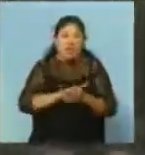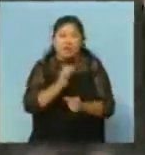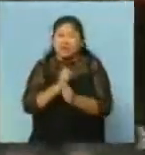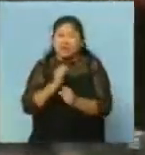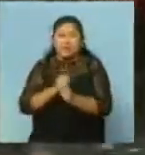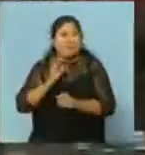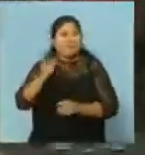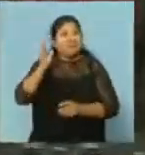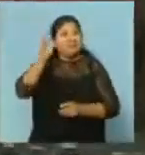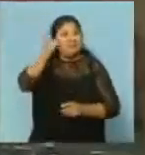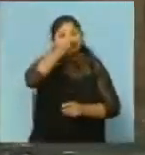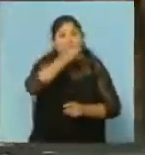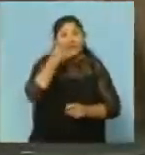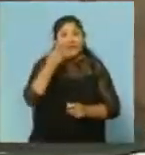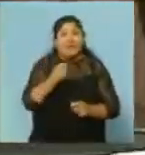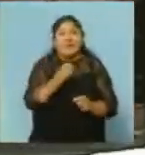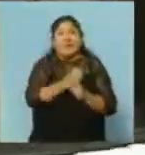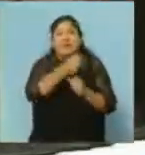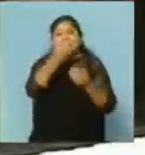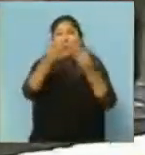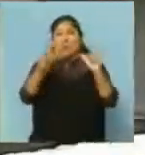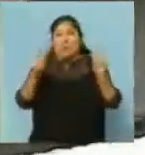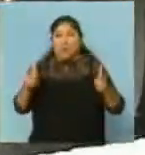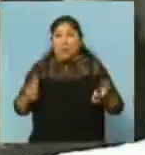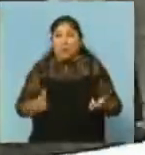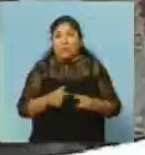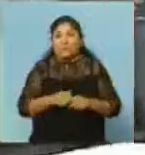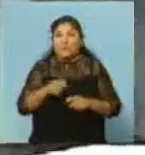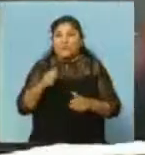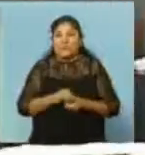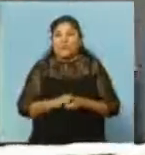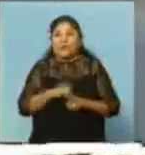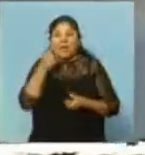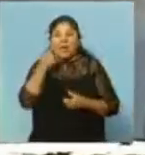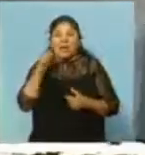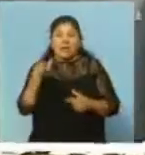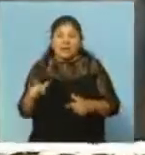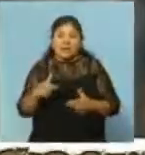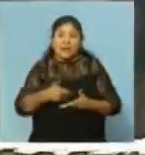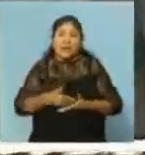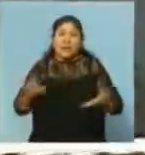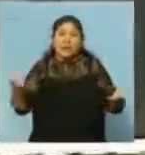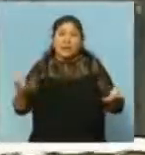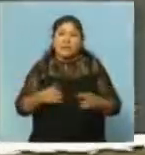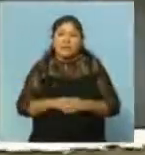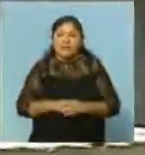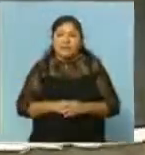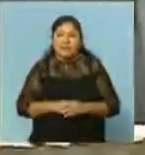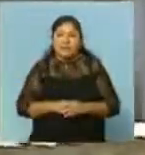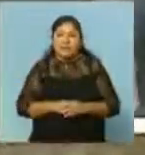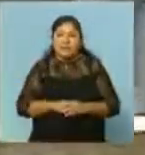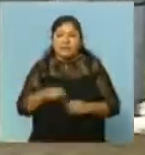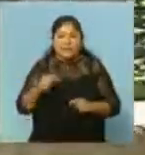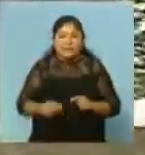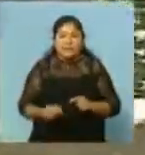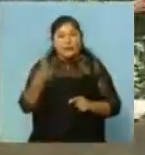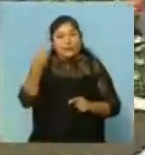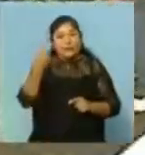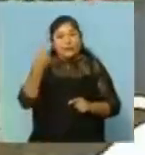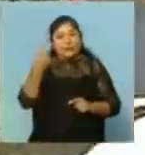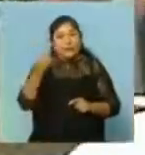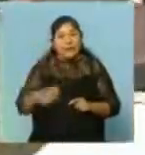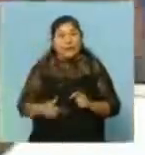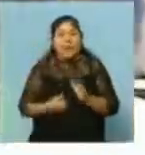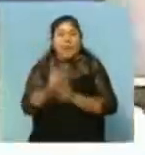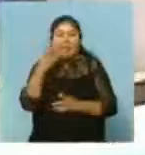y La Quiaca, y no se encontraron cargos disponibles. Bueno, ¿esto se dio a conocer a última hora de hoy? Sí, a primera hora. Perdón, ¿a primera hora